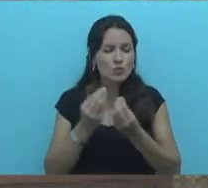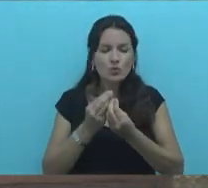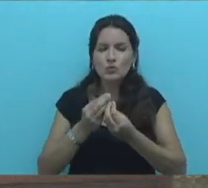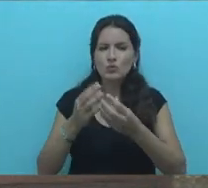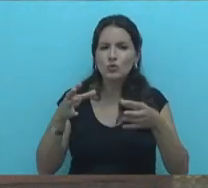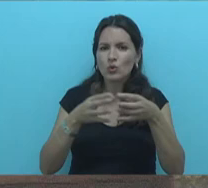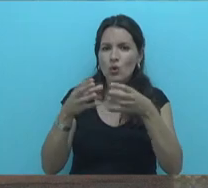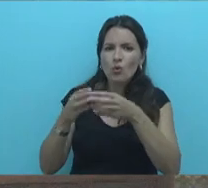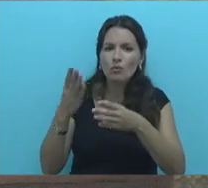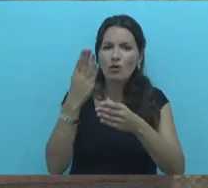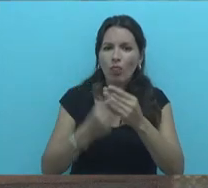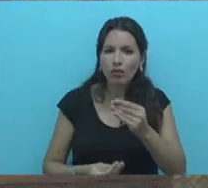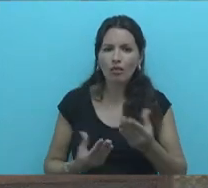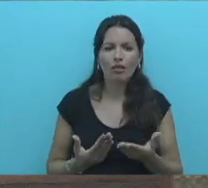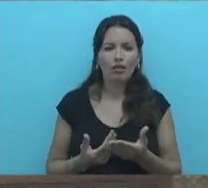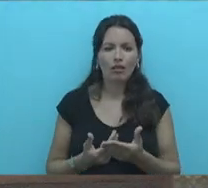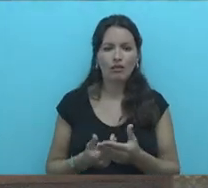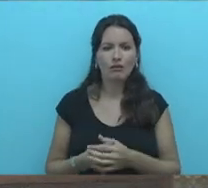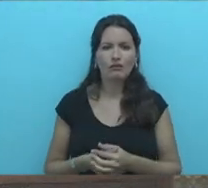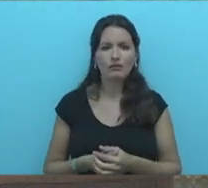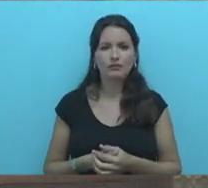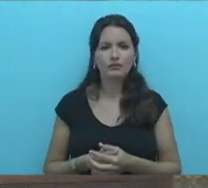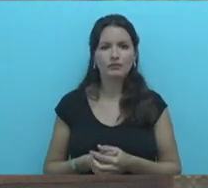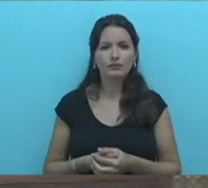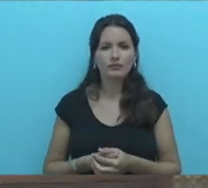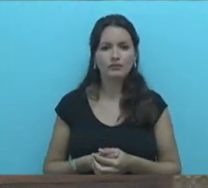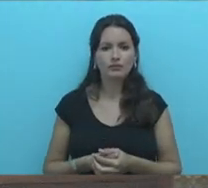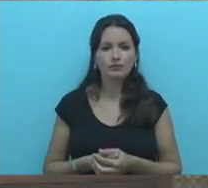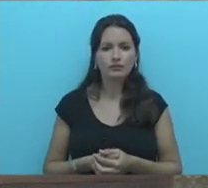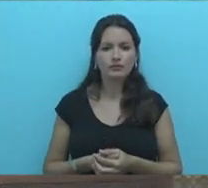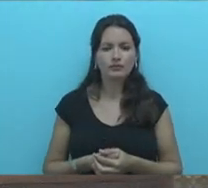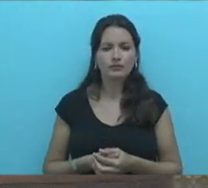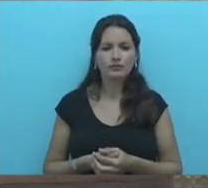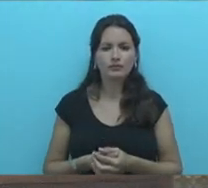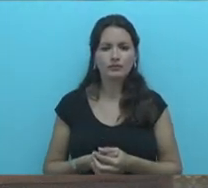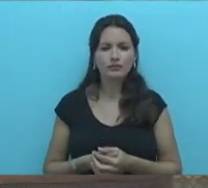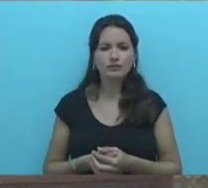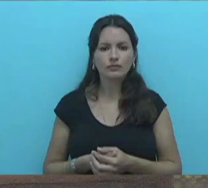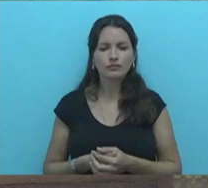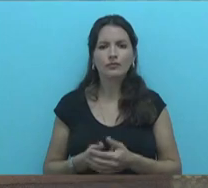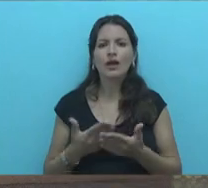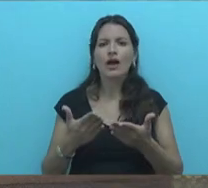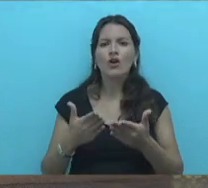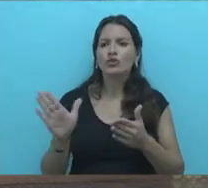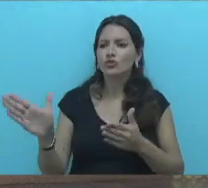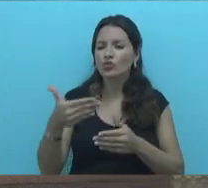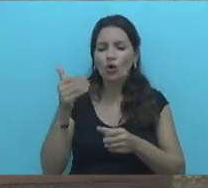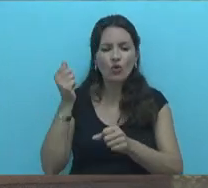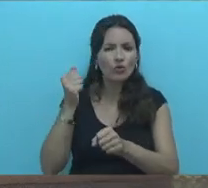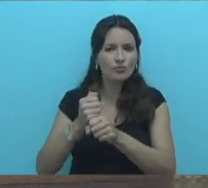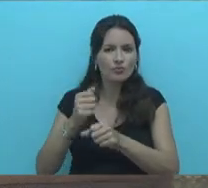desaparecieron a la mayoría de los desaparecidos. 6 de cada 10 desaparecidos, obreros y